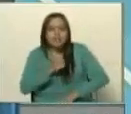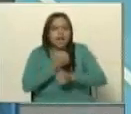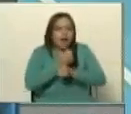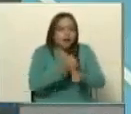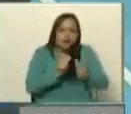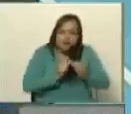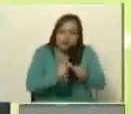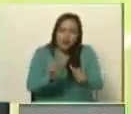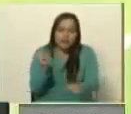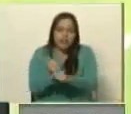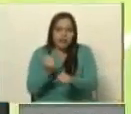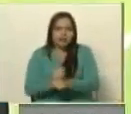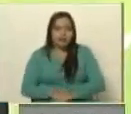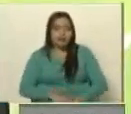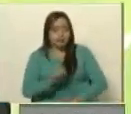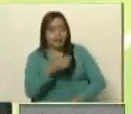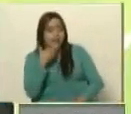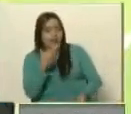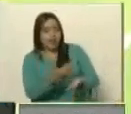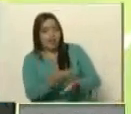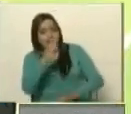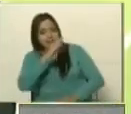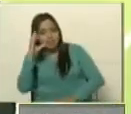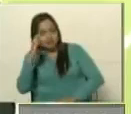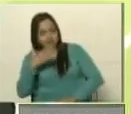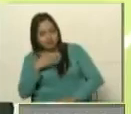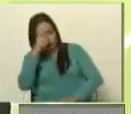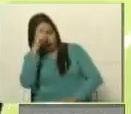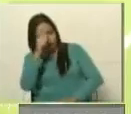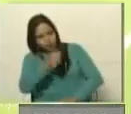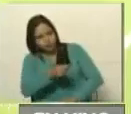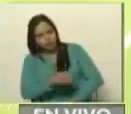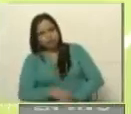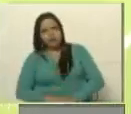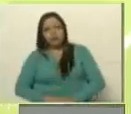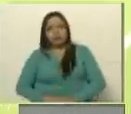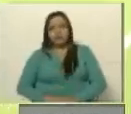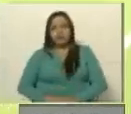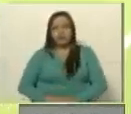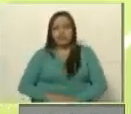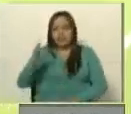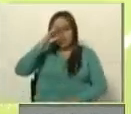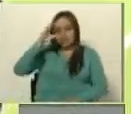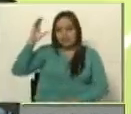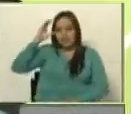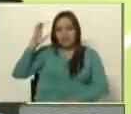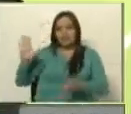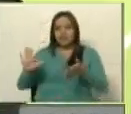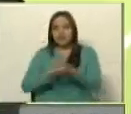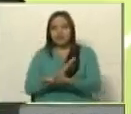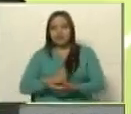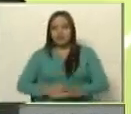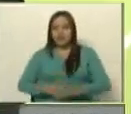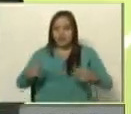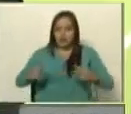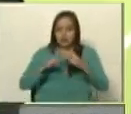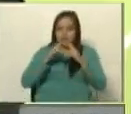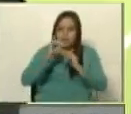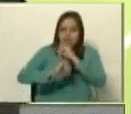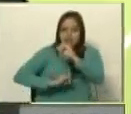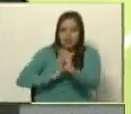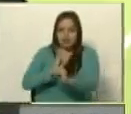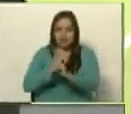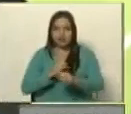empeño de trabajo. Gracias, canciller. Un honor. Gracias. Bueno, canciller Félix Plasencia, en el marco de lo que es este encuentro